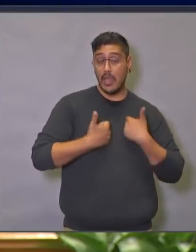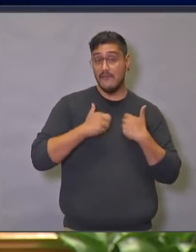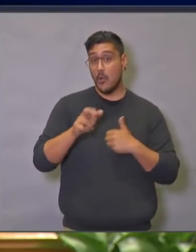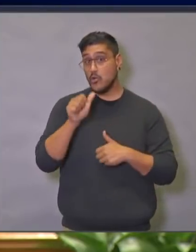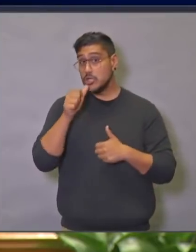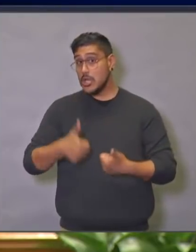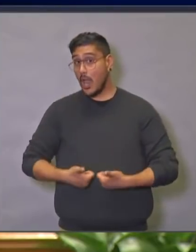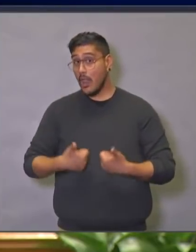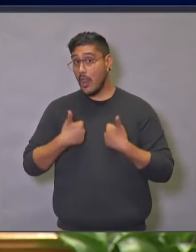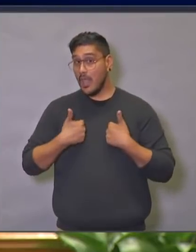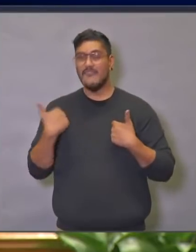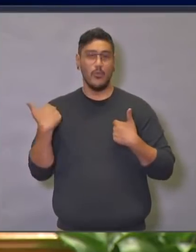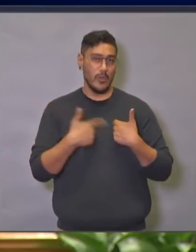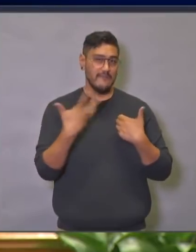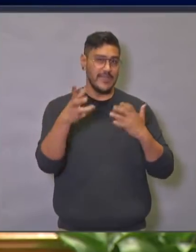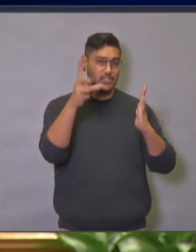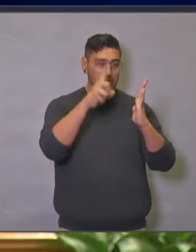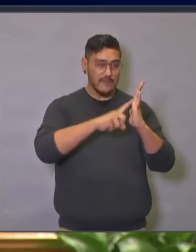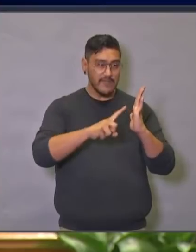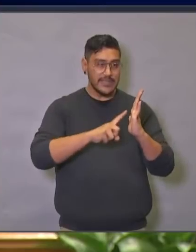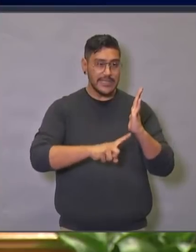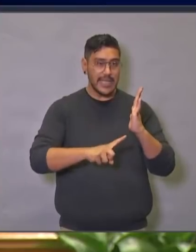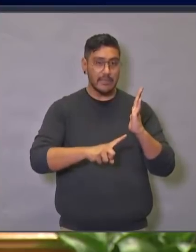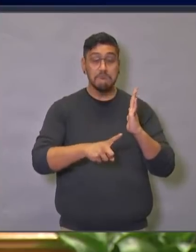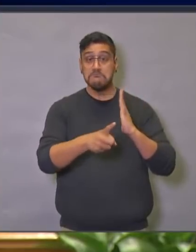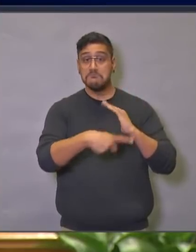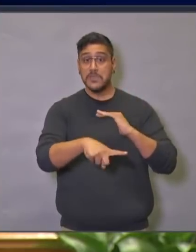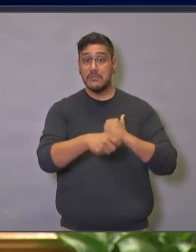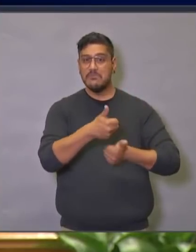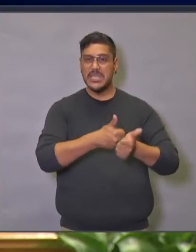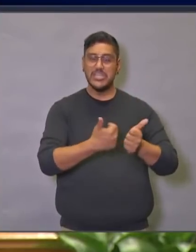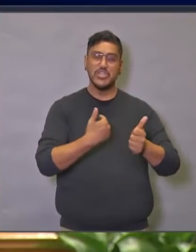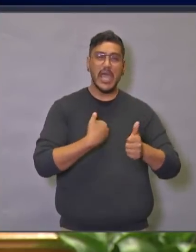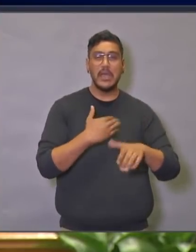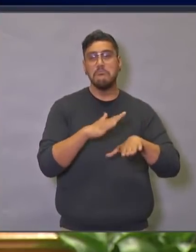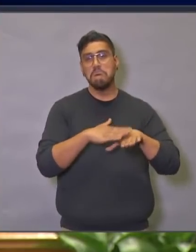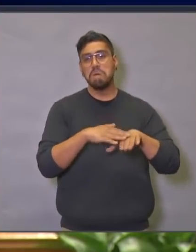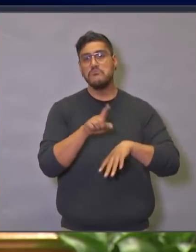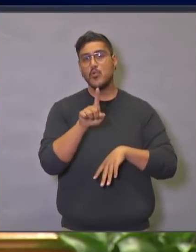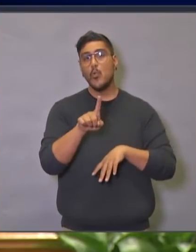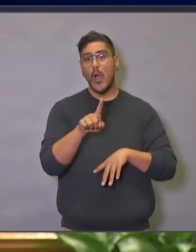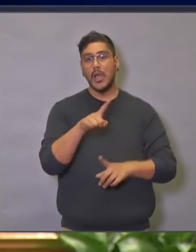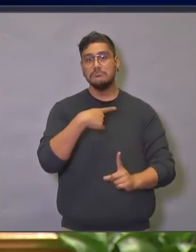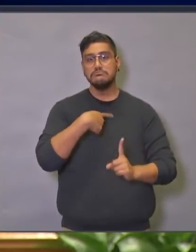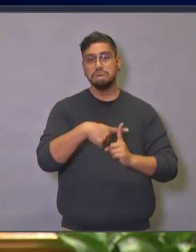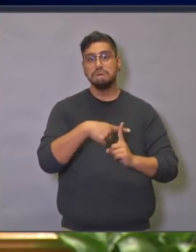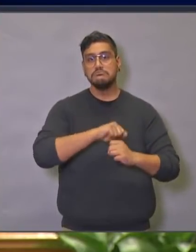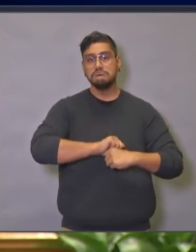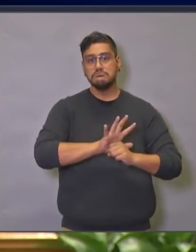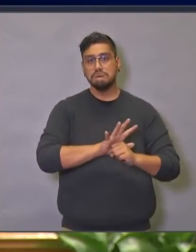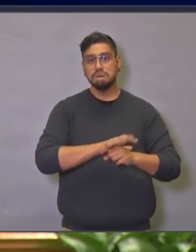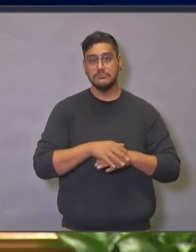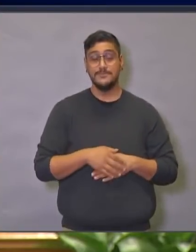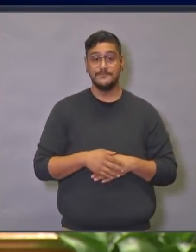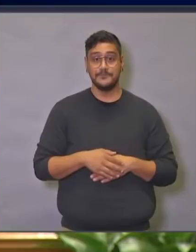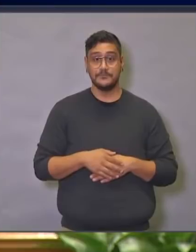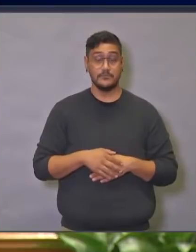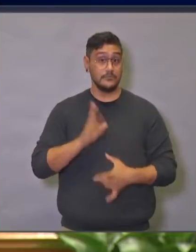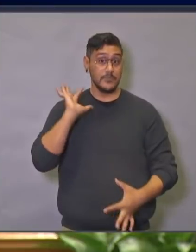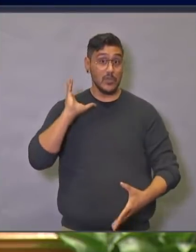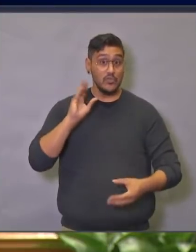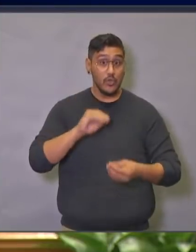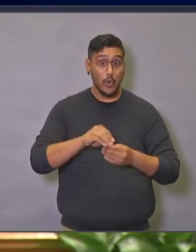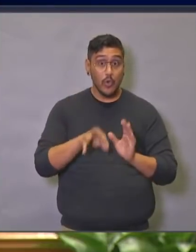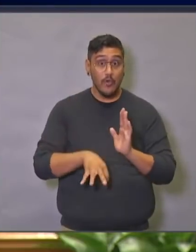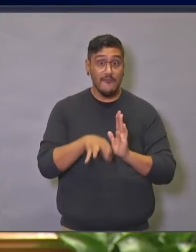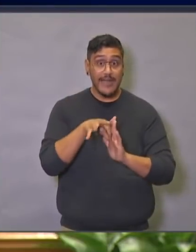no residenciales, con al menos un caso confirmado de COVID-19. El total de casos